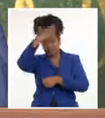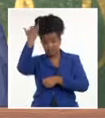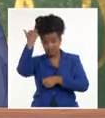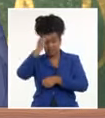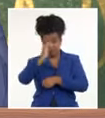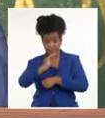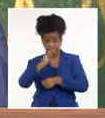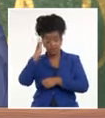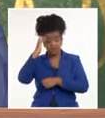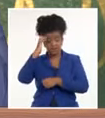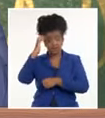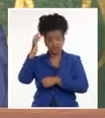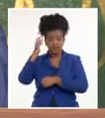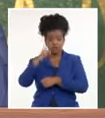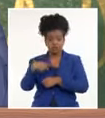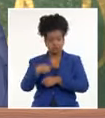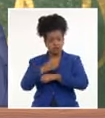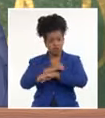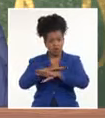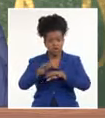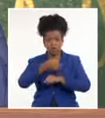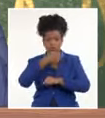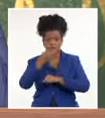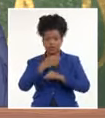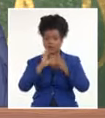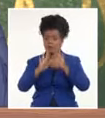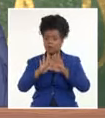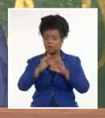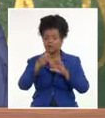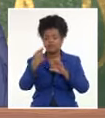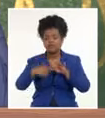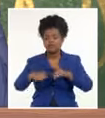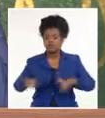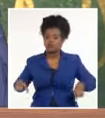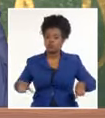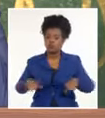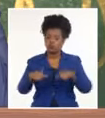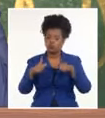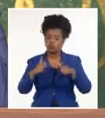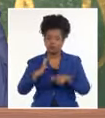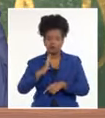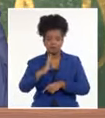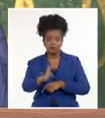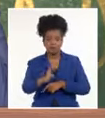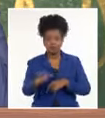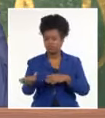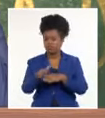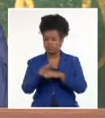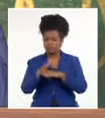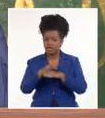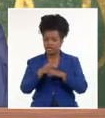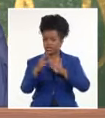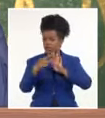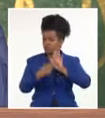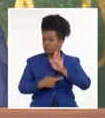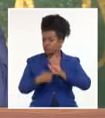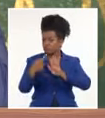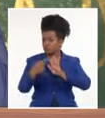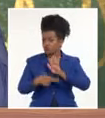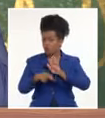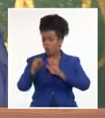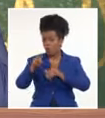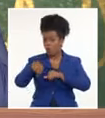hemos manifestado de manera muy clara, que esperamos a que se cumpla lo señalado por distintas resoluciones de la Asamblea General de Naciones Unidas y del